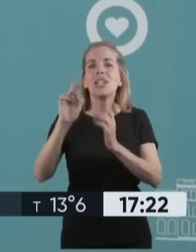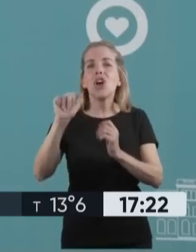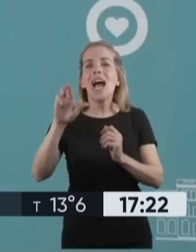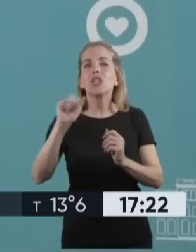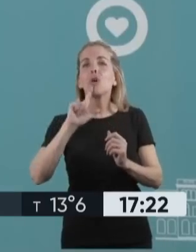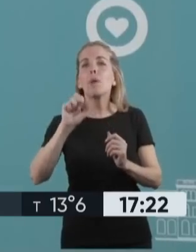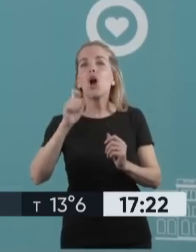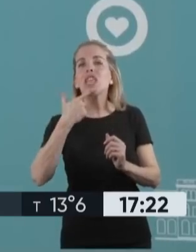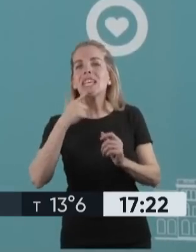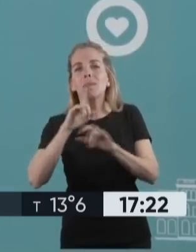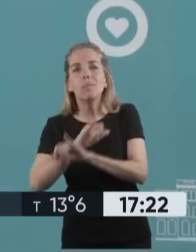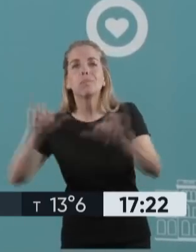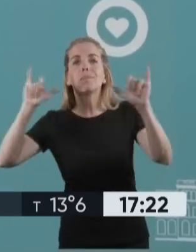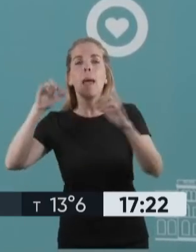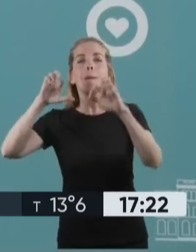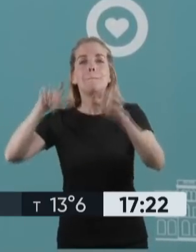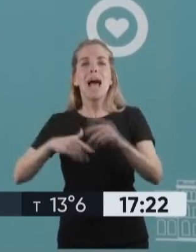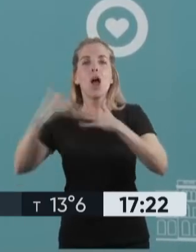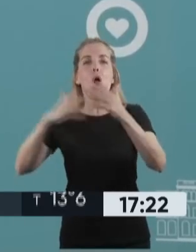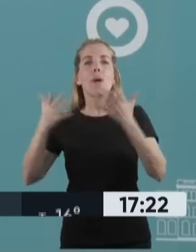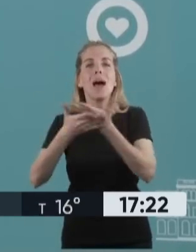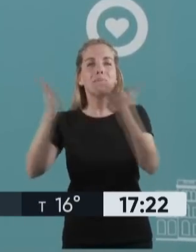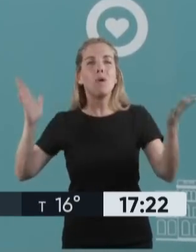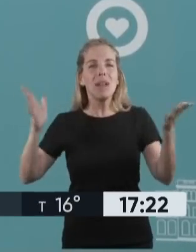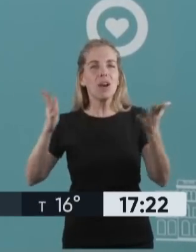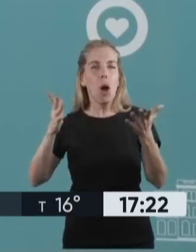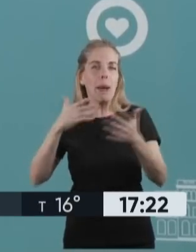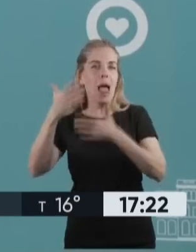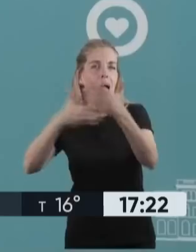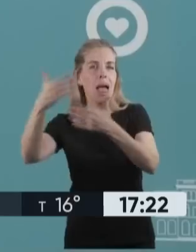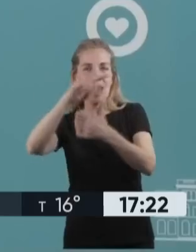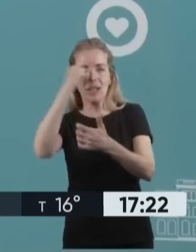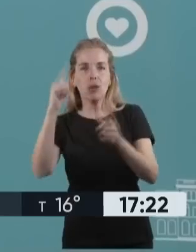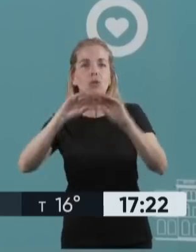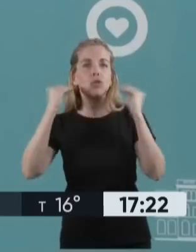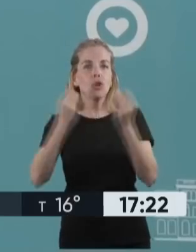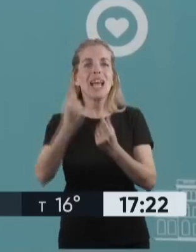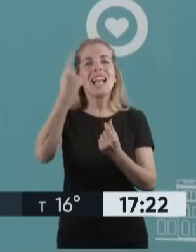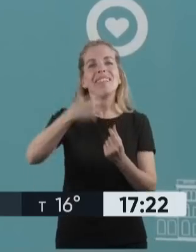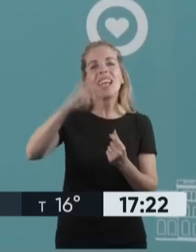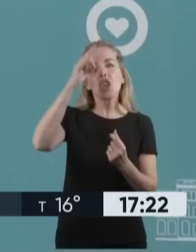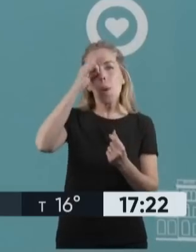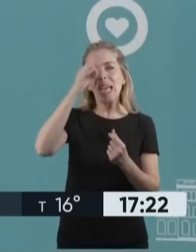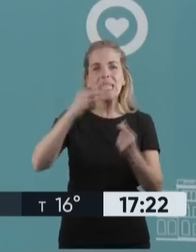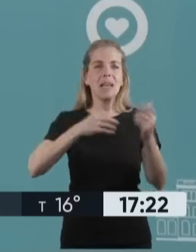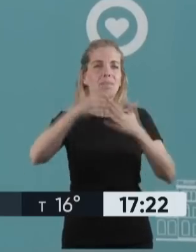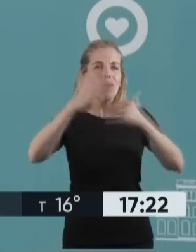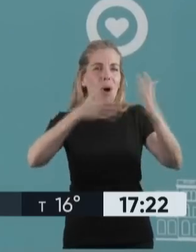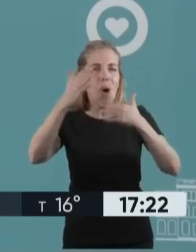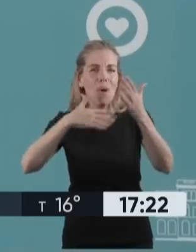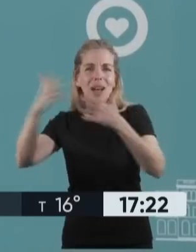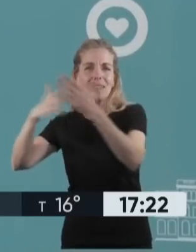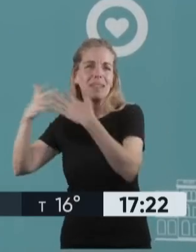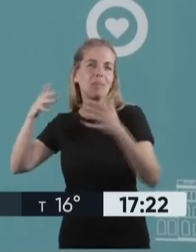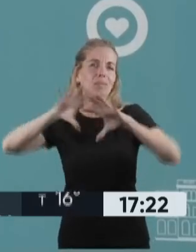Katopodis, dando a conocer el plan de obras públicas para el desarrollo de la nación. Estamos hablando de 120 grandes obras estructurales